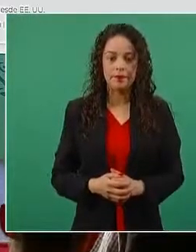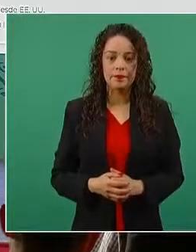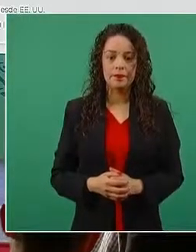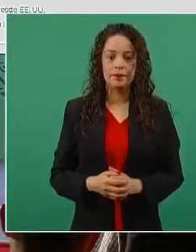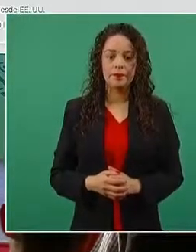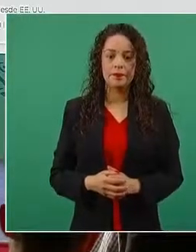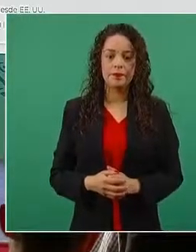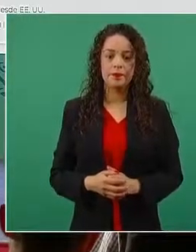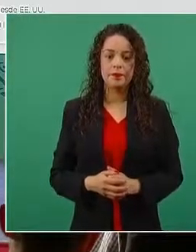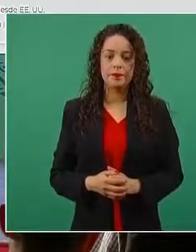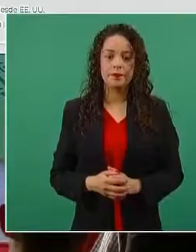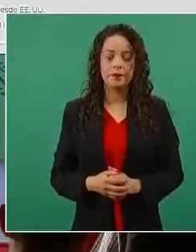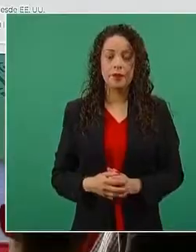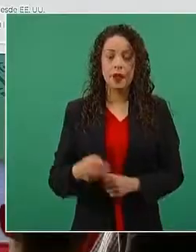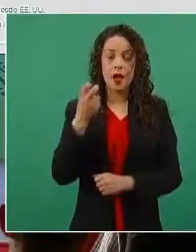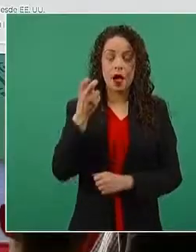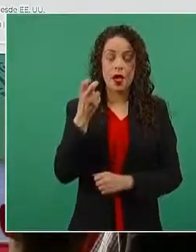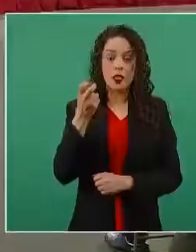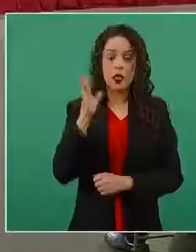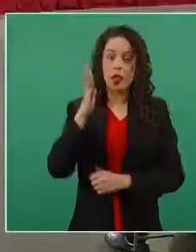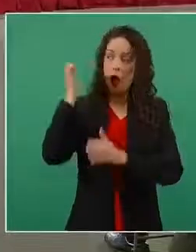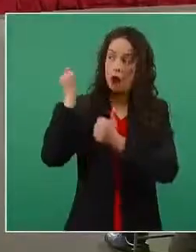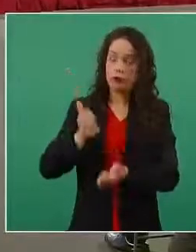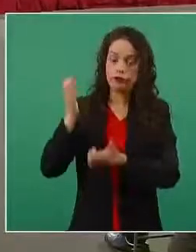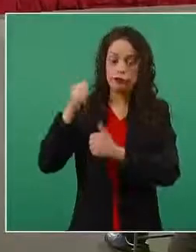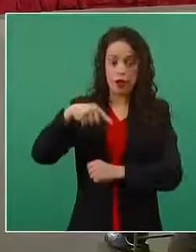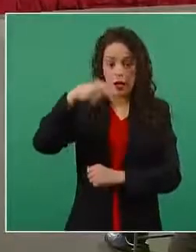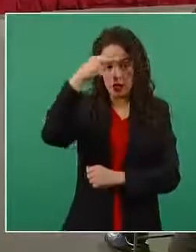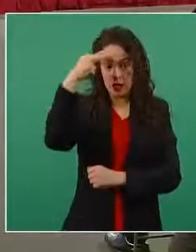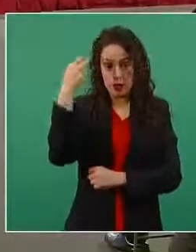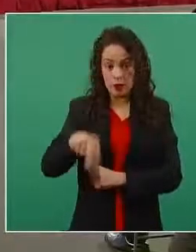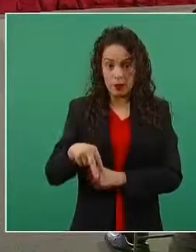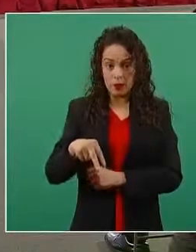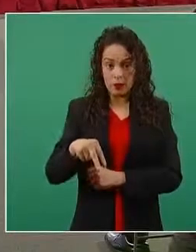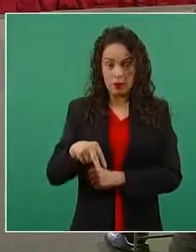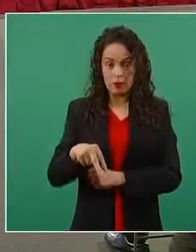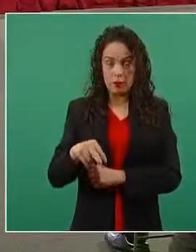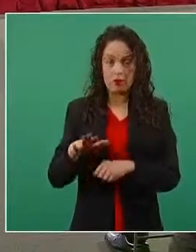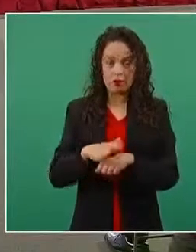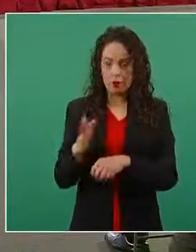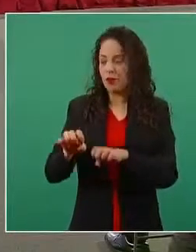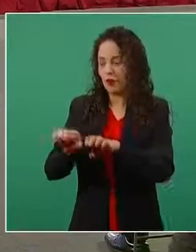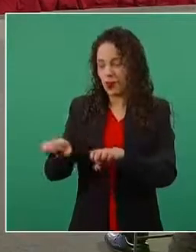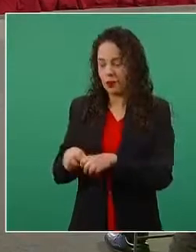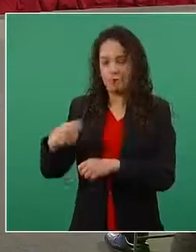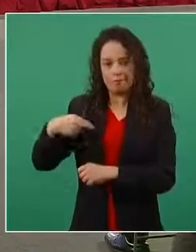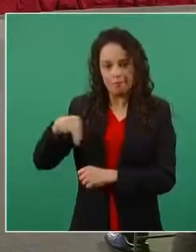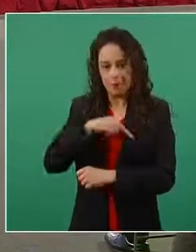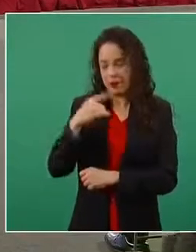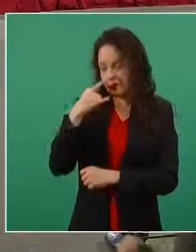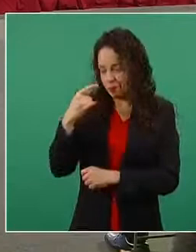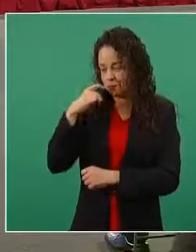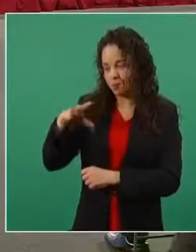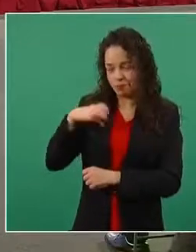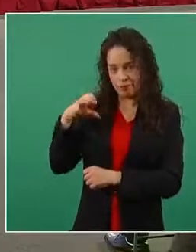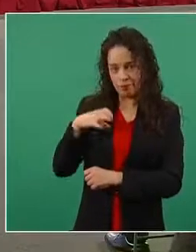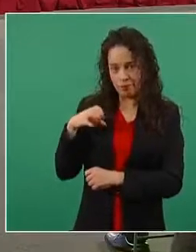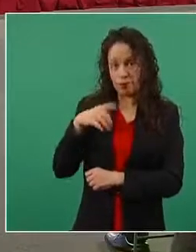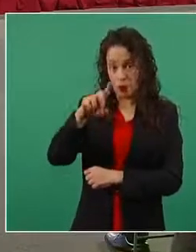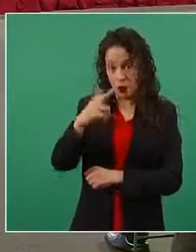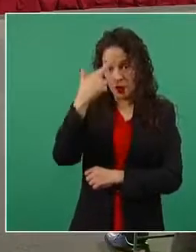Bueno, estas son las vacunas que han llegado a México como resultado de toda esta estrategia. Les recuerdo que el presidente de la República habló